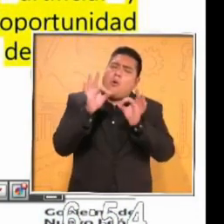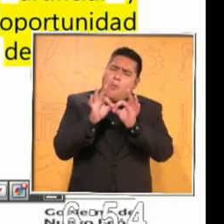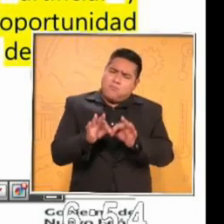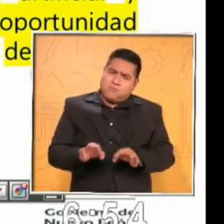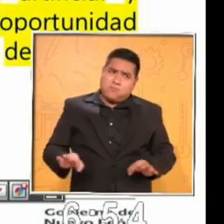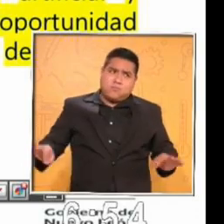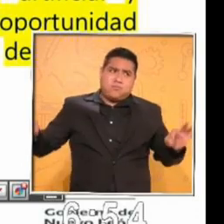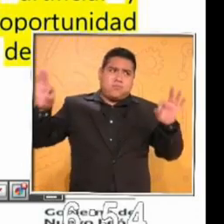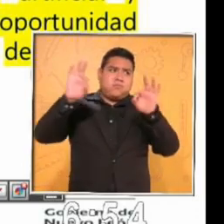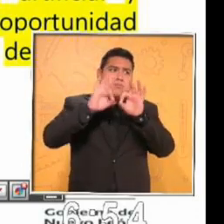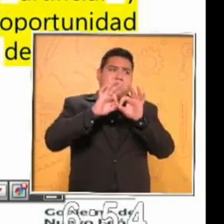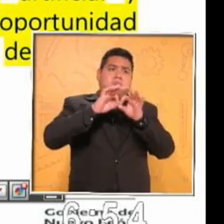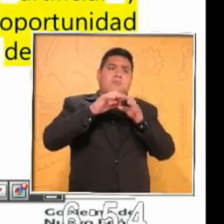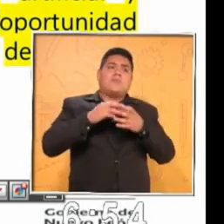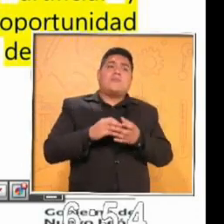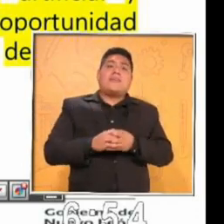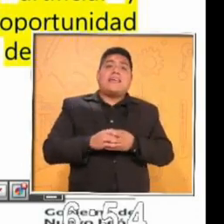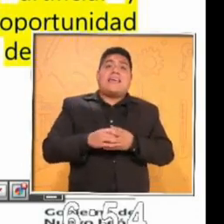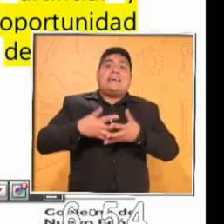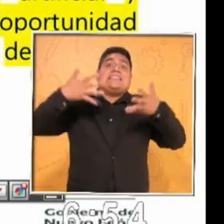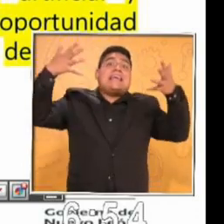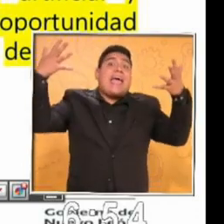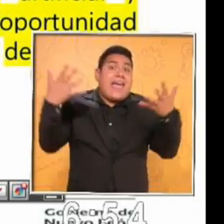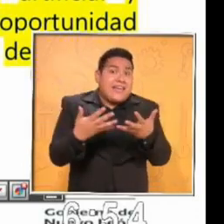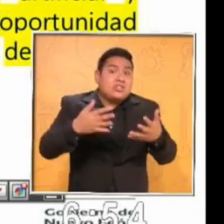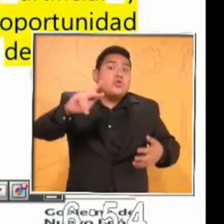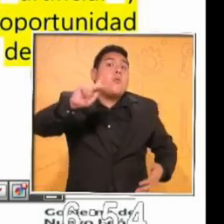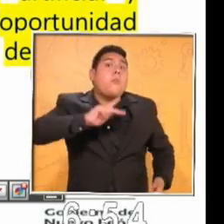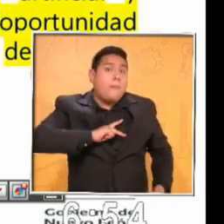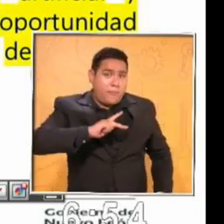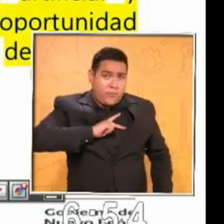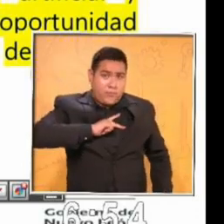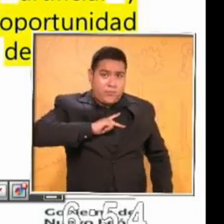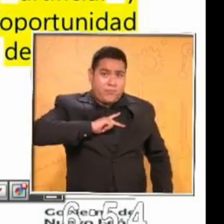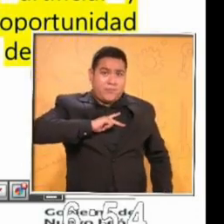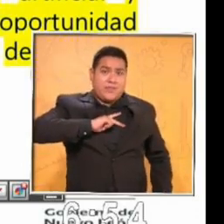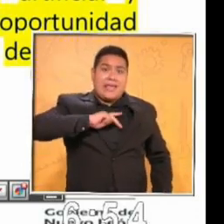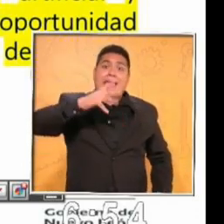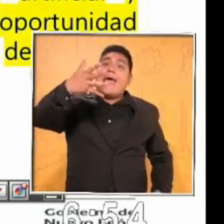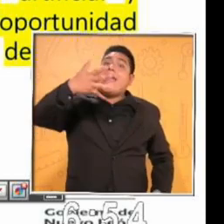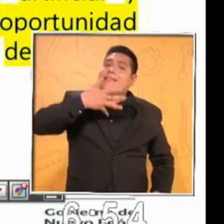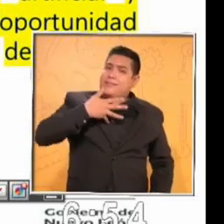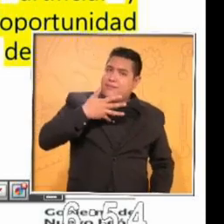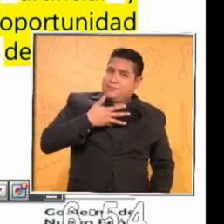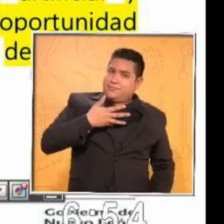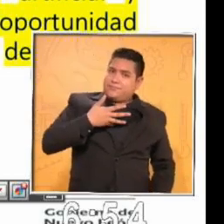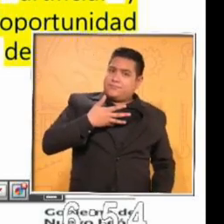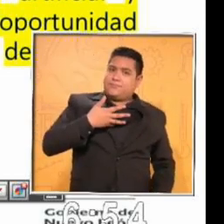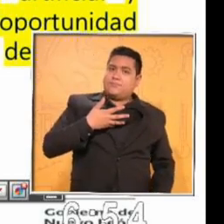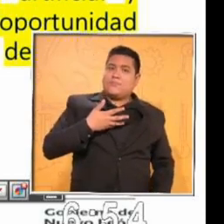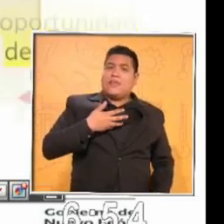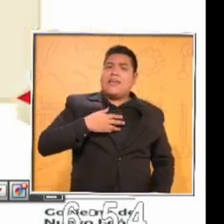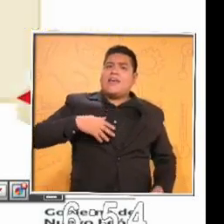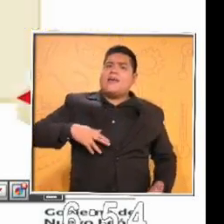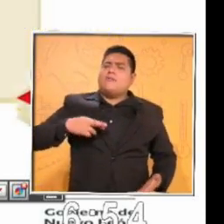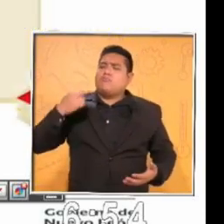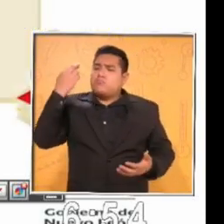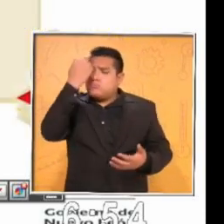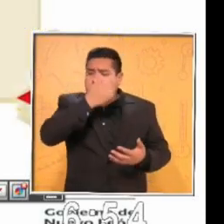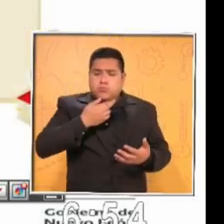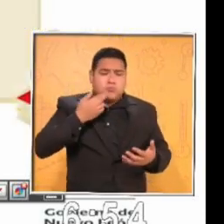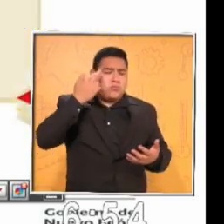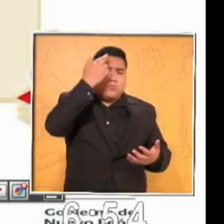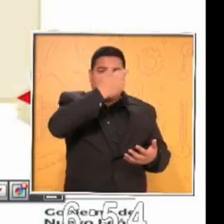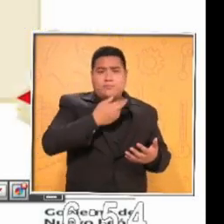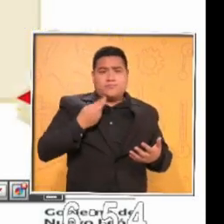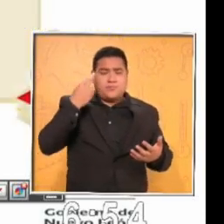del párrafo que es de creación propia. Tenemos entonces que analizar en base